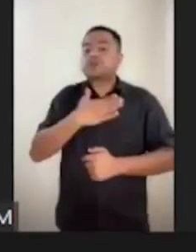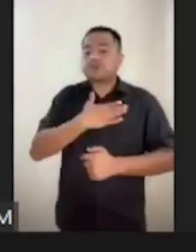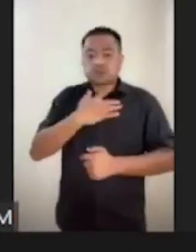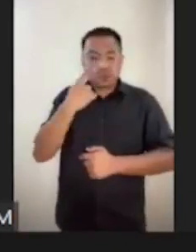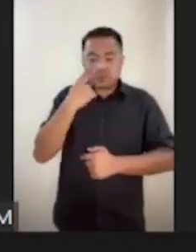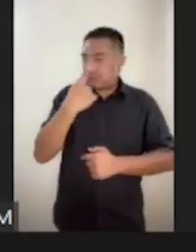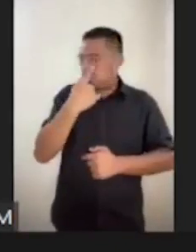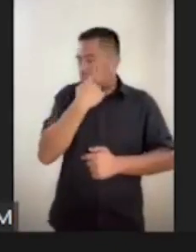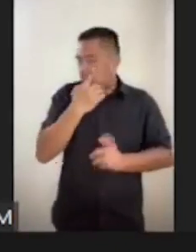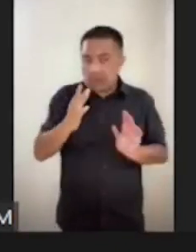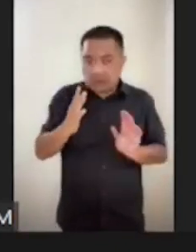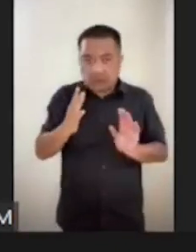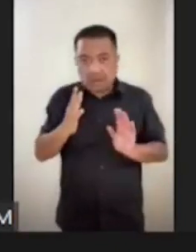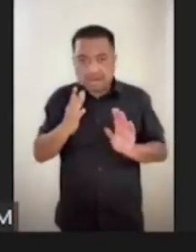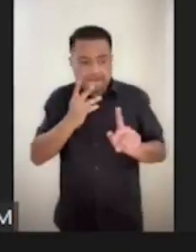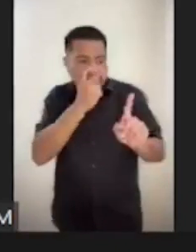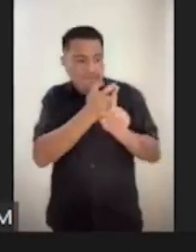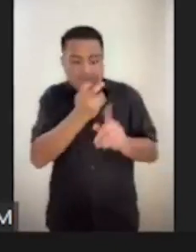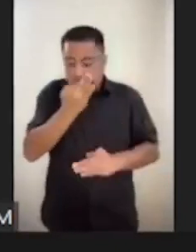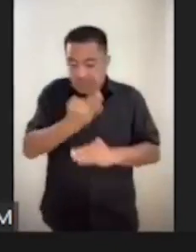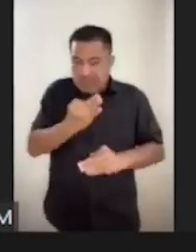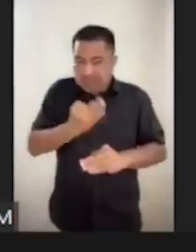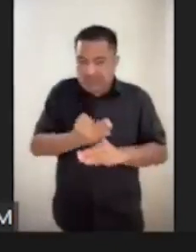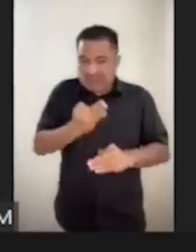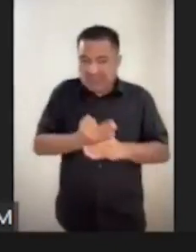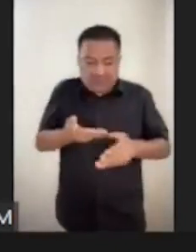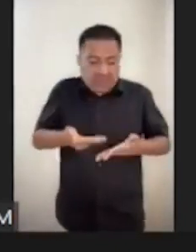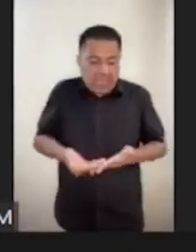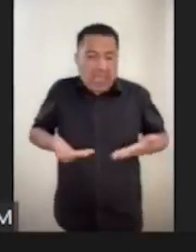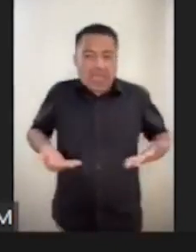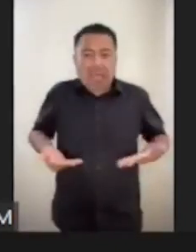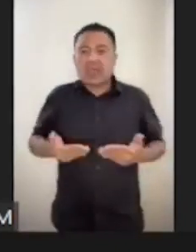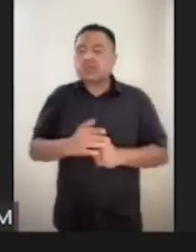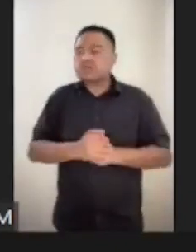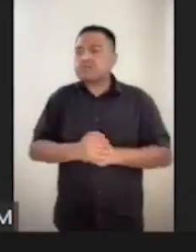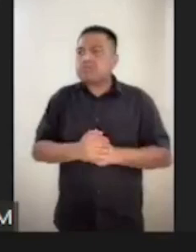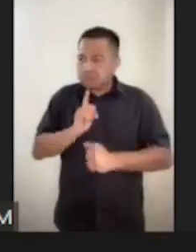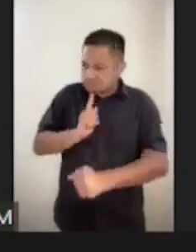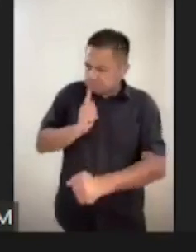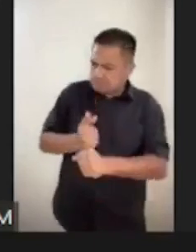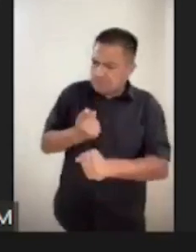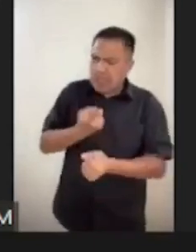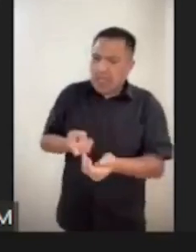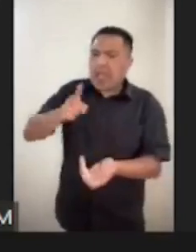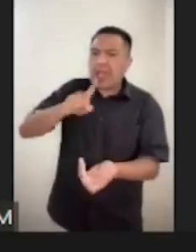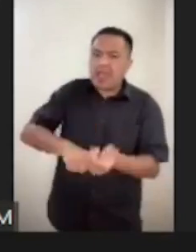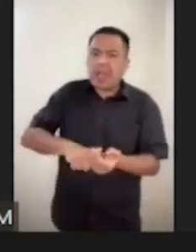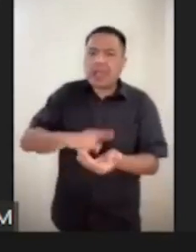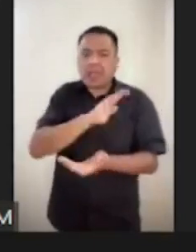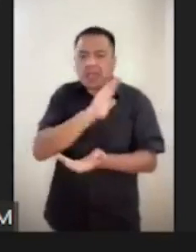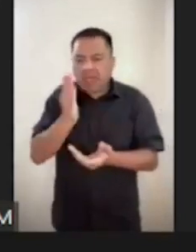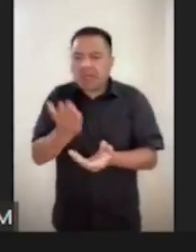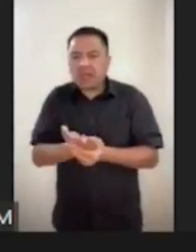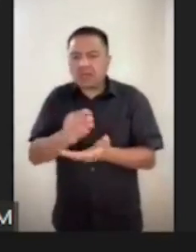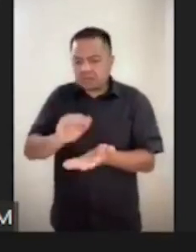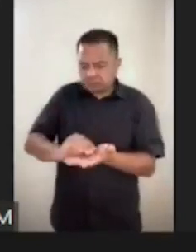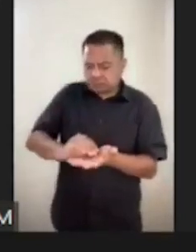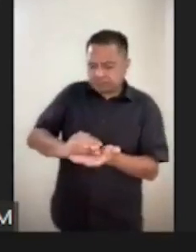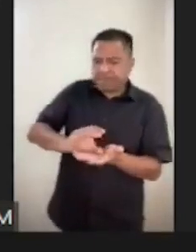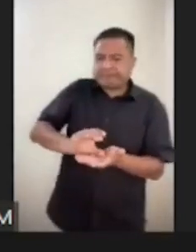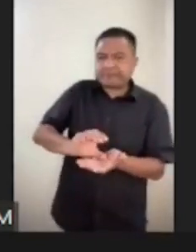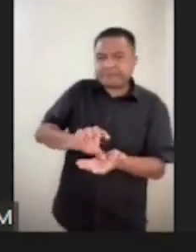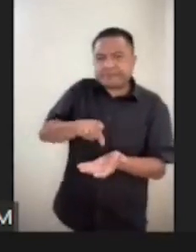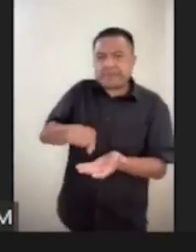que de oficio, en este momento, al notarse que dentro del expediente había una